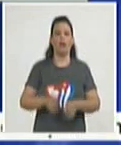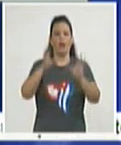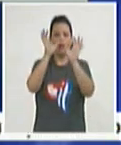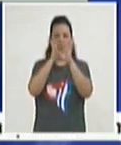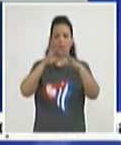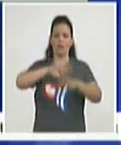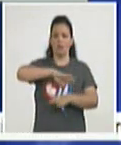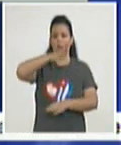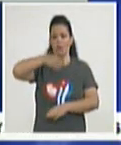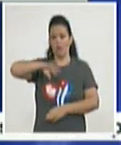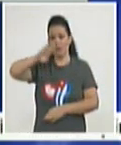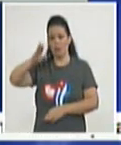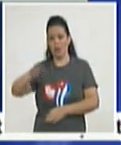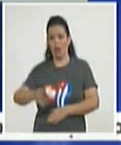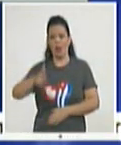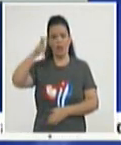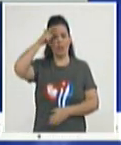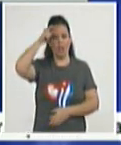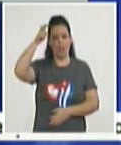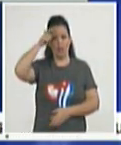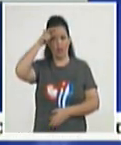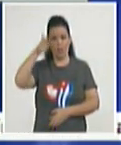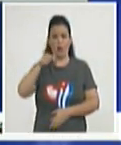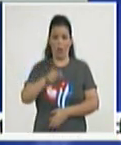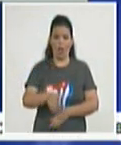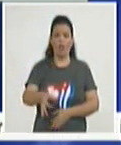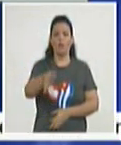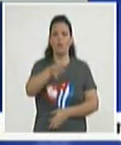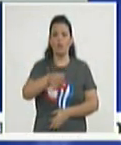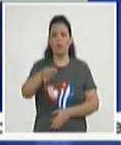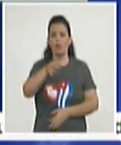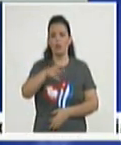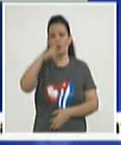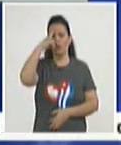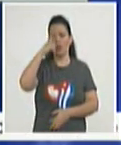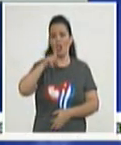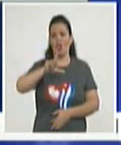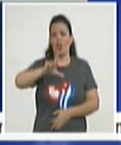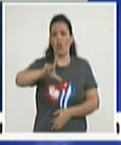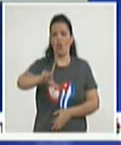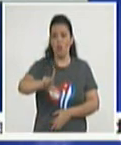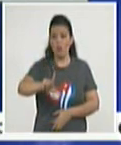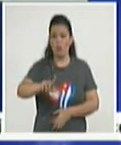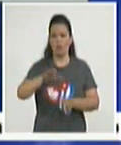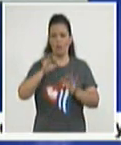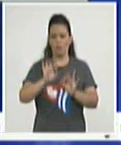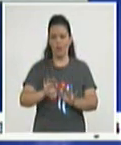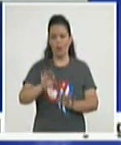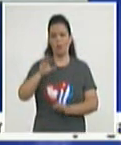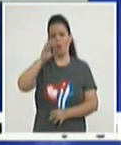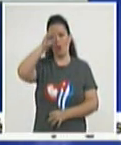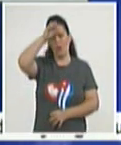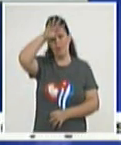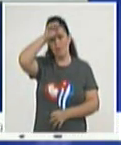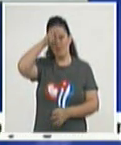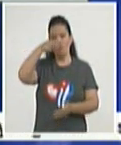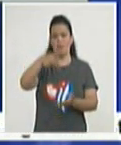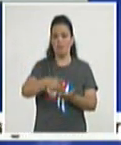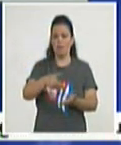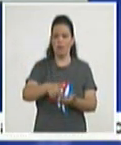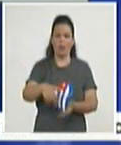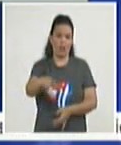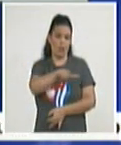Matahambre y el municipio de San Luis, que como ya dijimos, se encuentra entre los 12 municipios de mayor